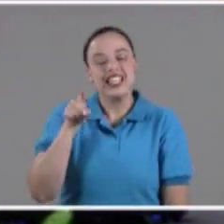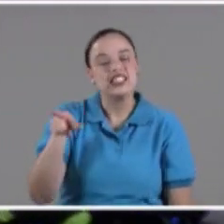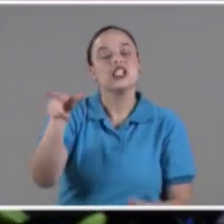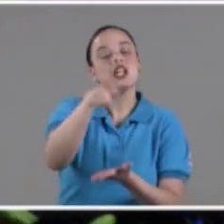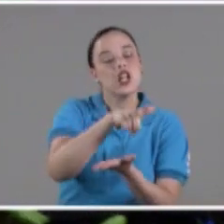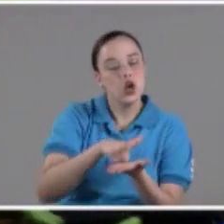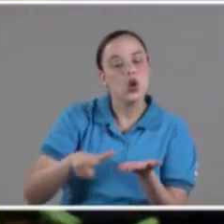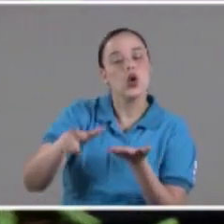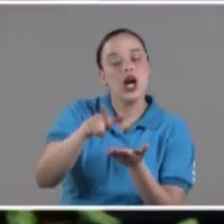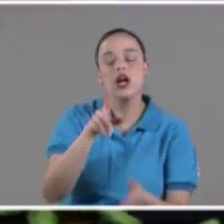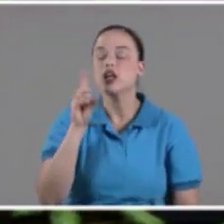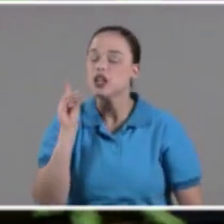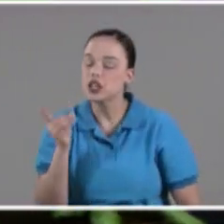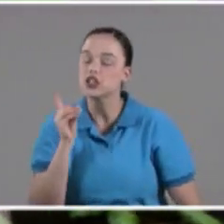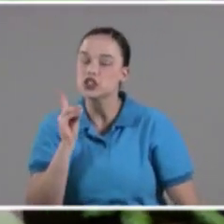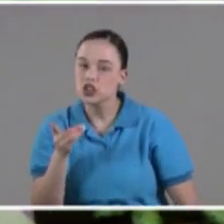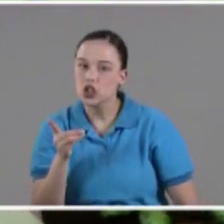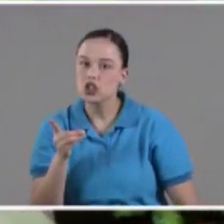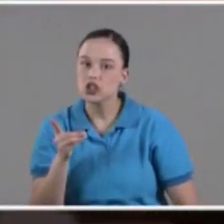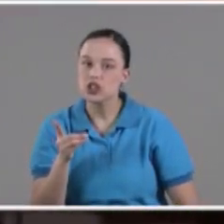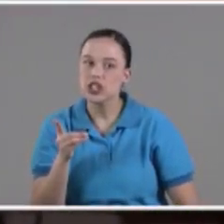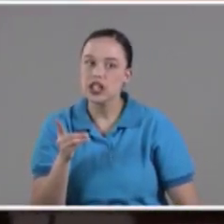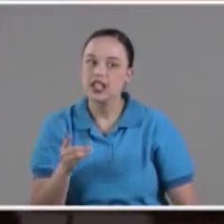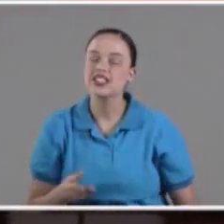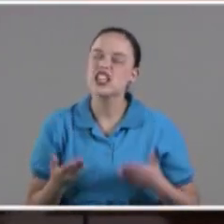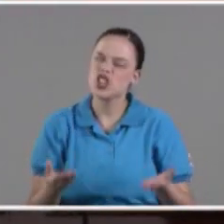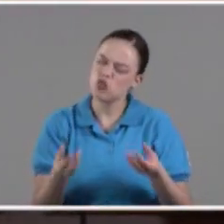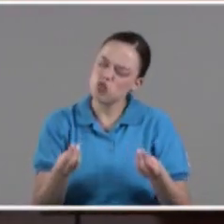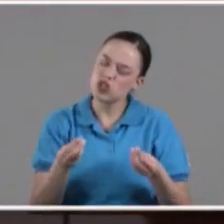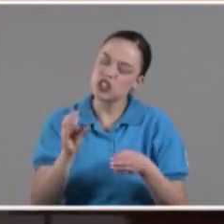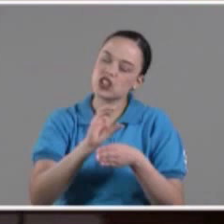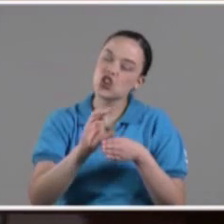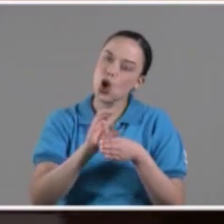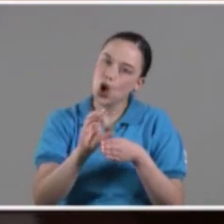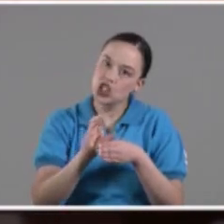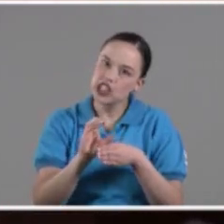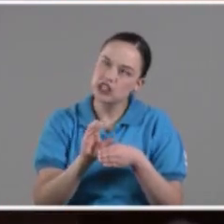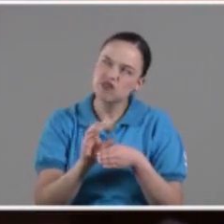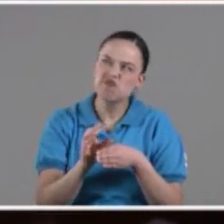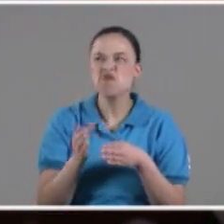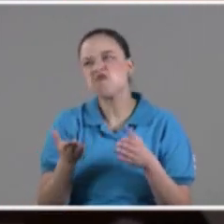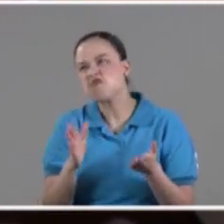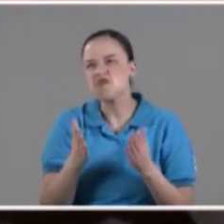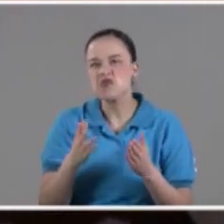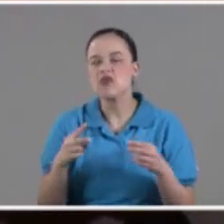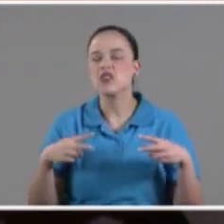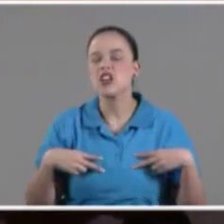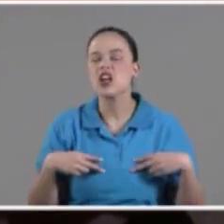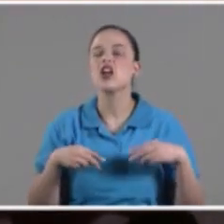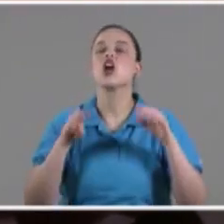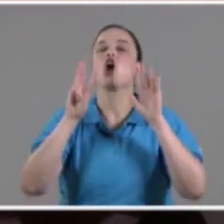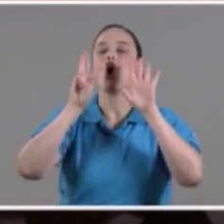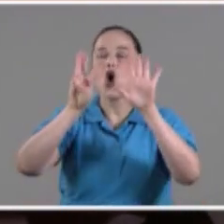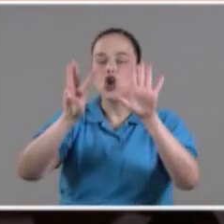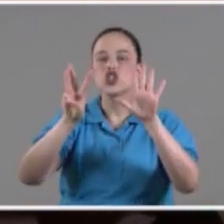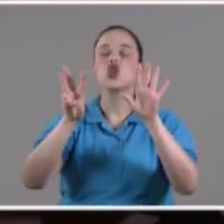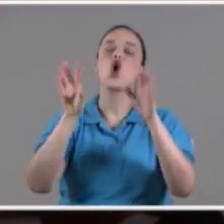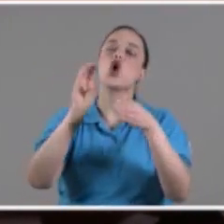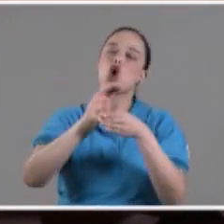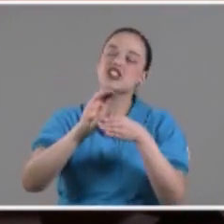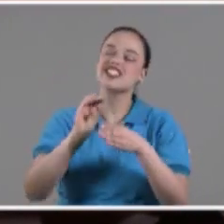lugar en donde se dieron tantas cosas y por lo menos hay unos ocho aspectos que tenemos que